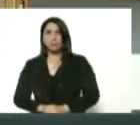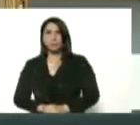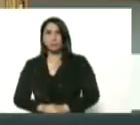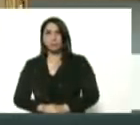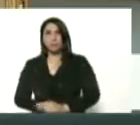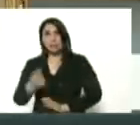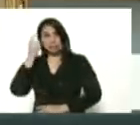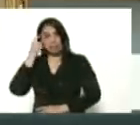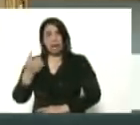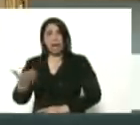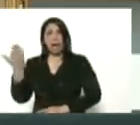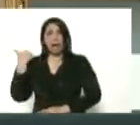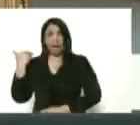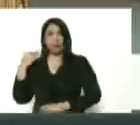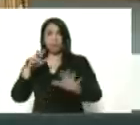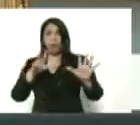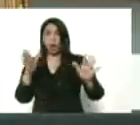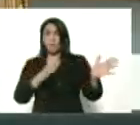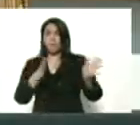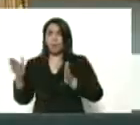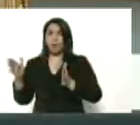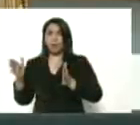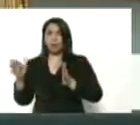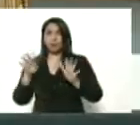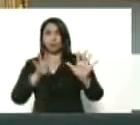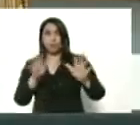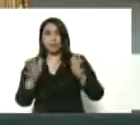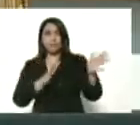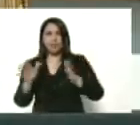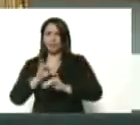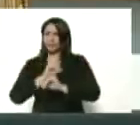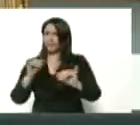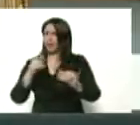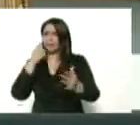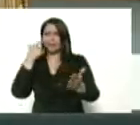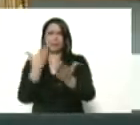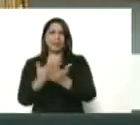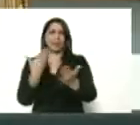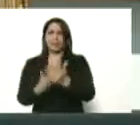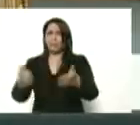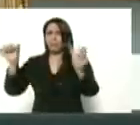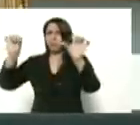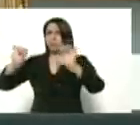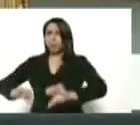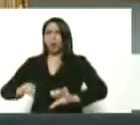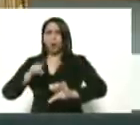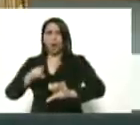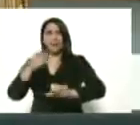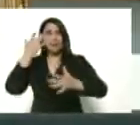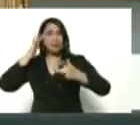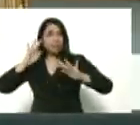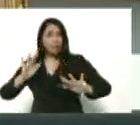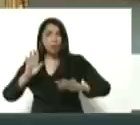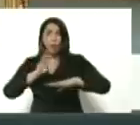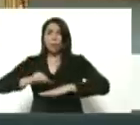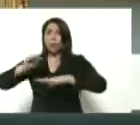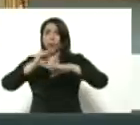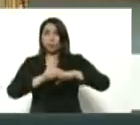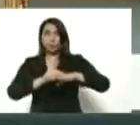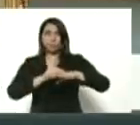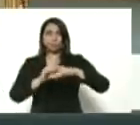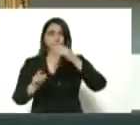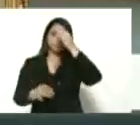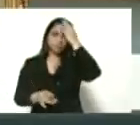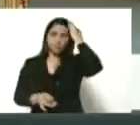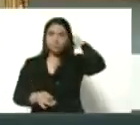Días antes, ya el 8 de marzo, 9 de marzo, era evidente el fracaso de esta intención, de esta convocatoria,